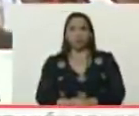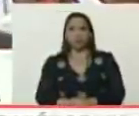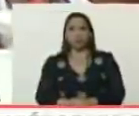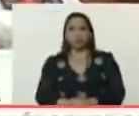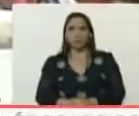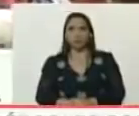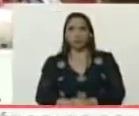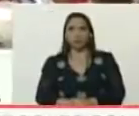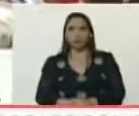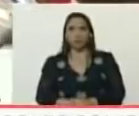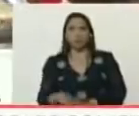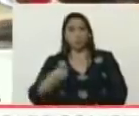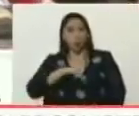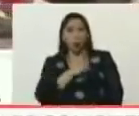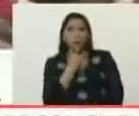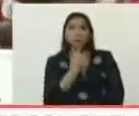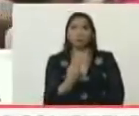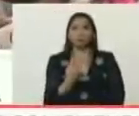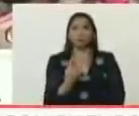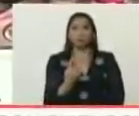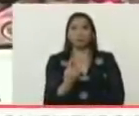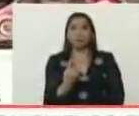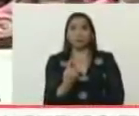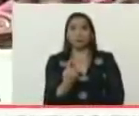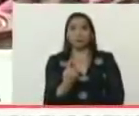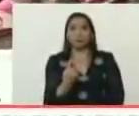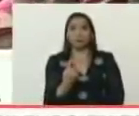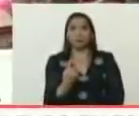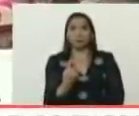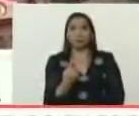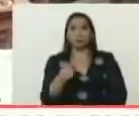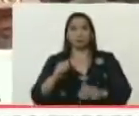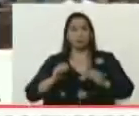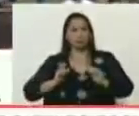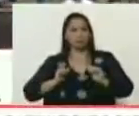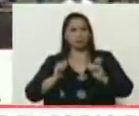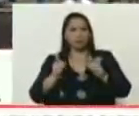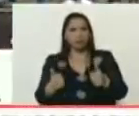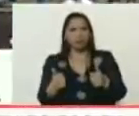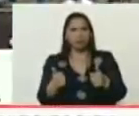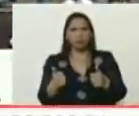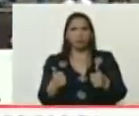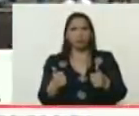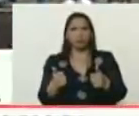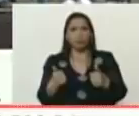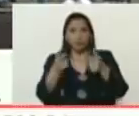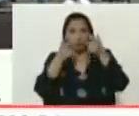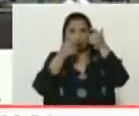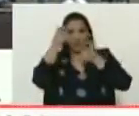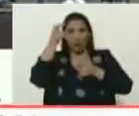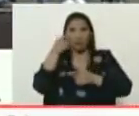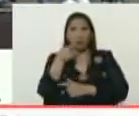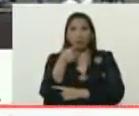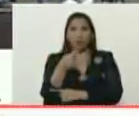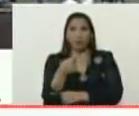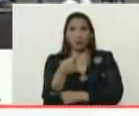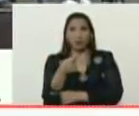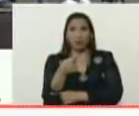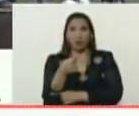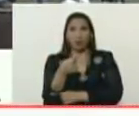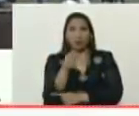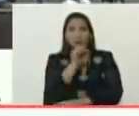Y les hemos dicho, era el comienzo que el comandante Chávez dijo, de